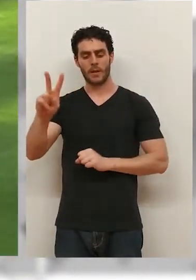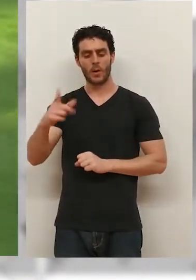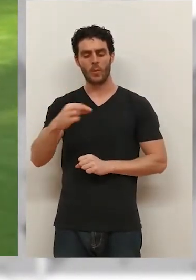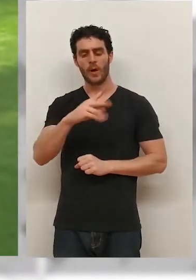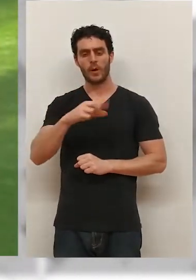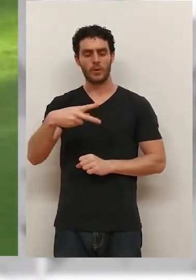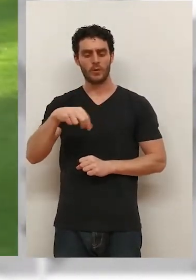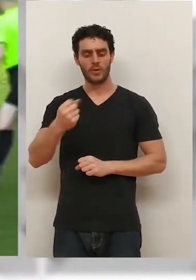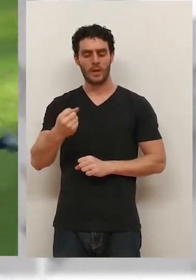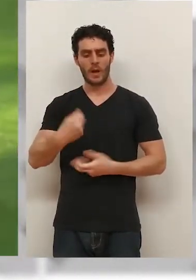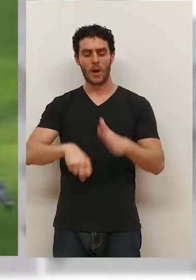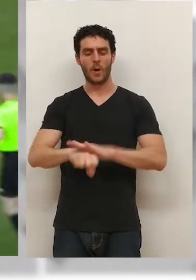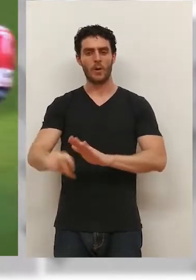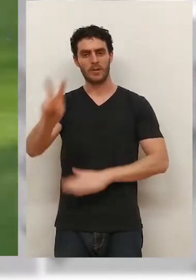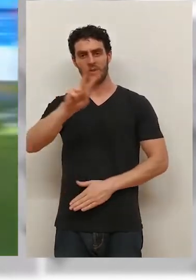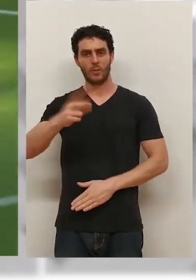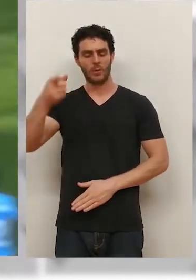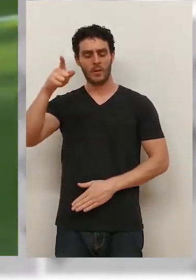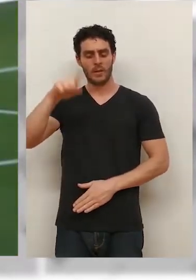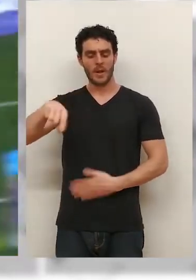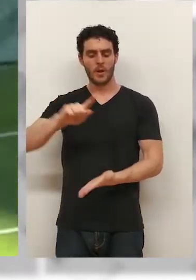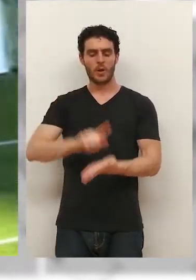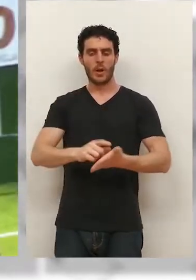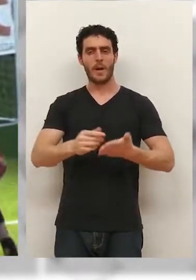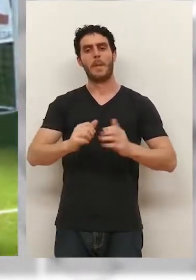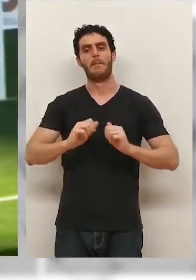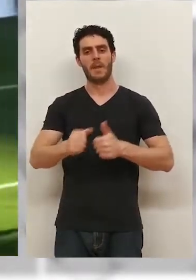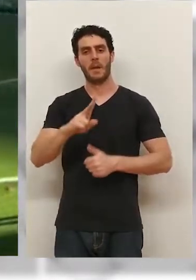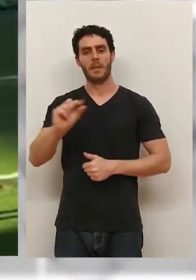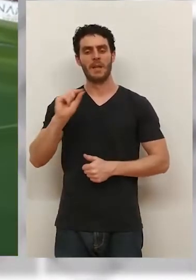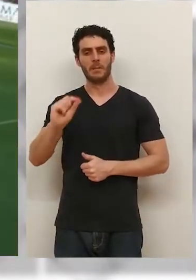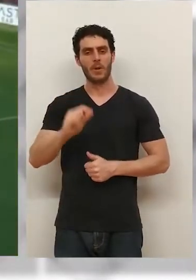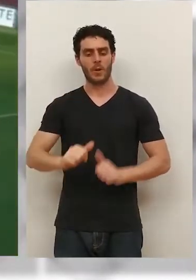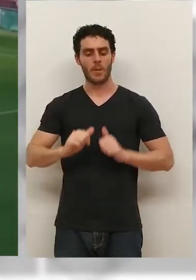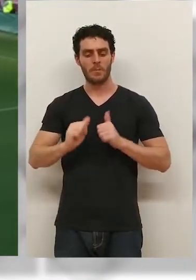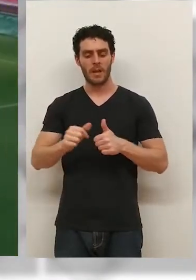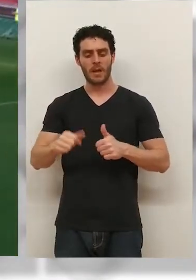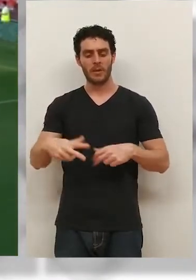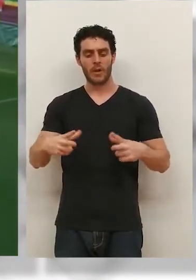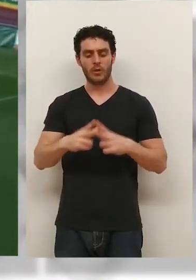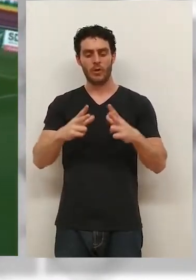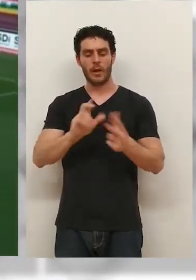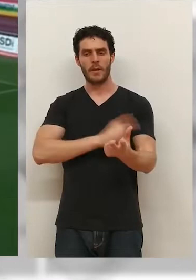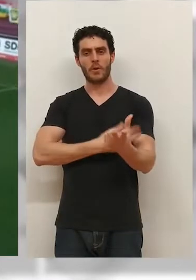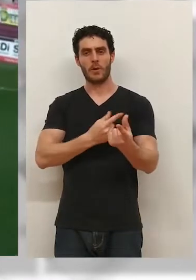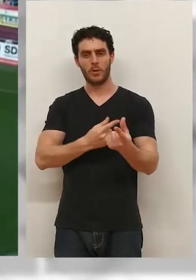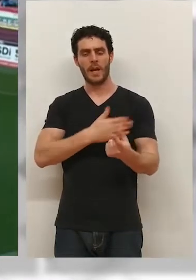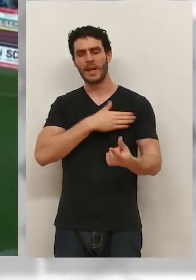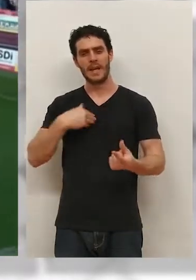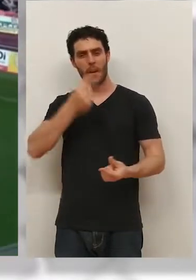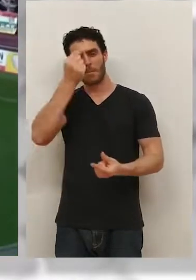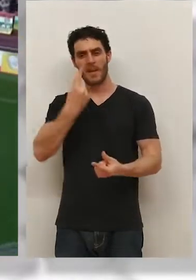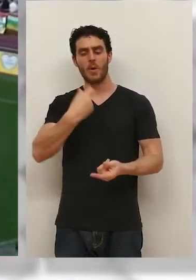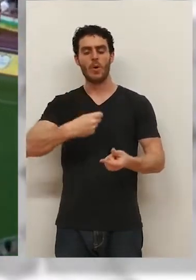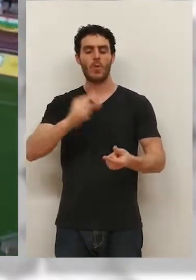para conectar un derechazo que sorprendió a un Alex Daza, a quien batió con excesiva facilidad. Llegó entonces la reacción de la